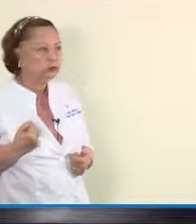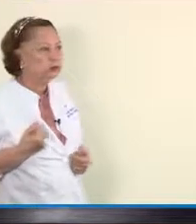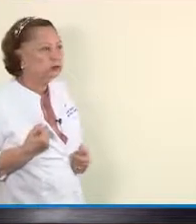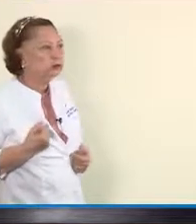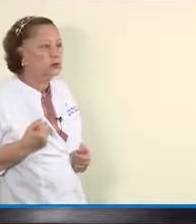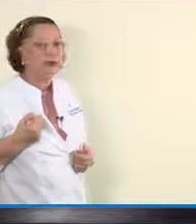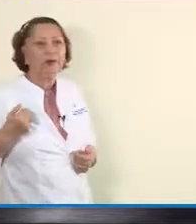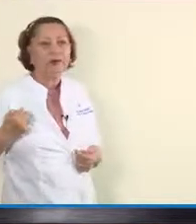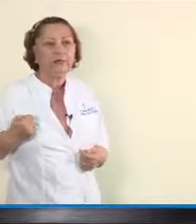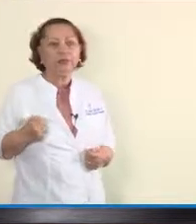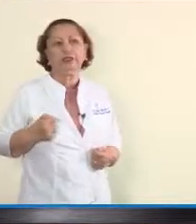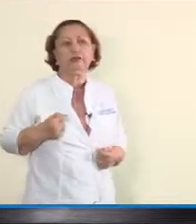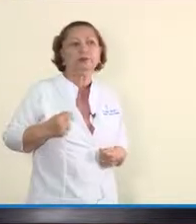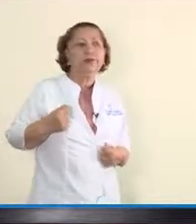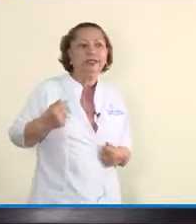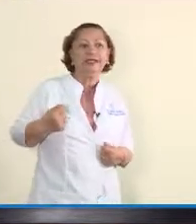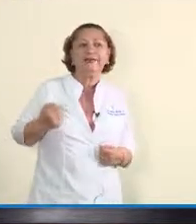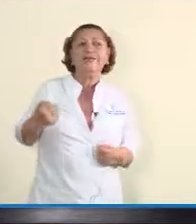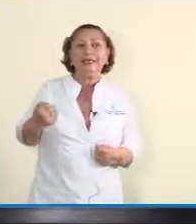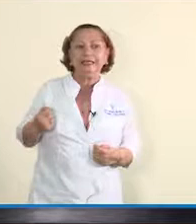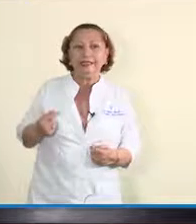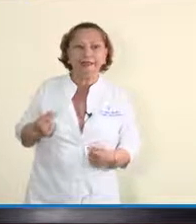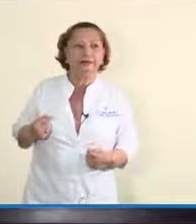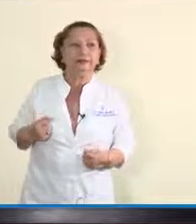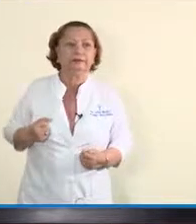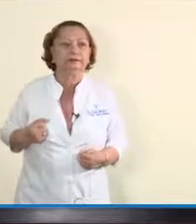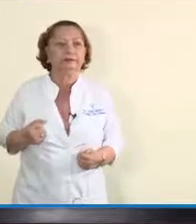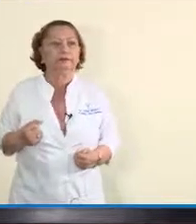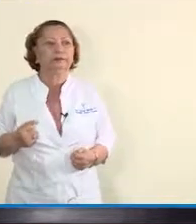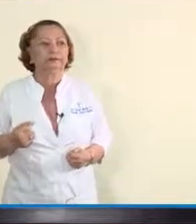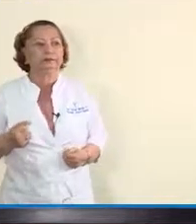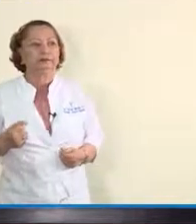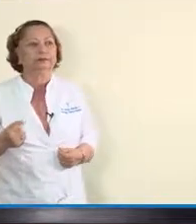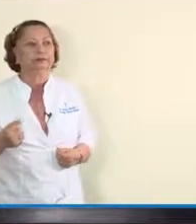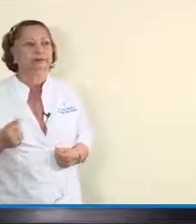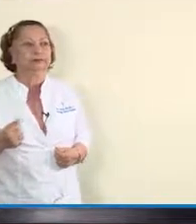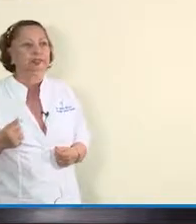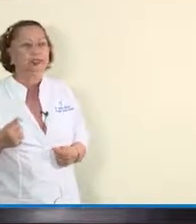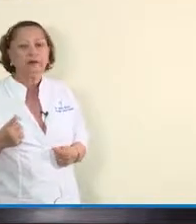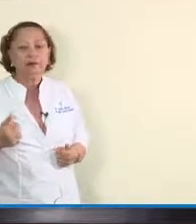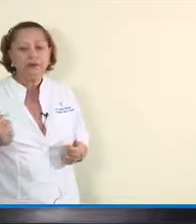Lo otro, cuando hablamos de vulnerabilidad,